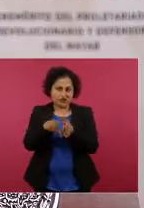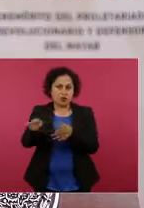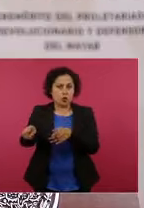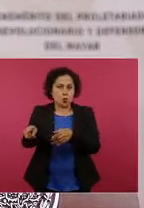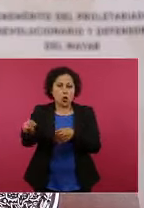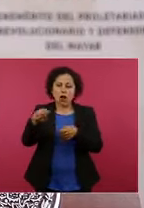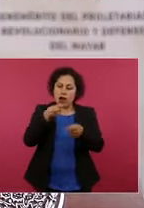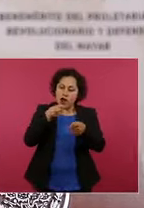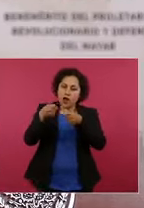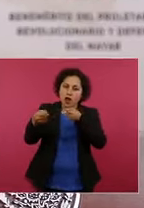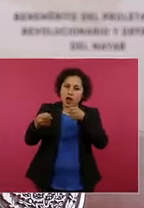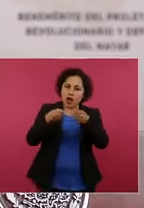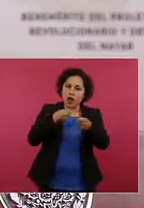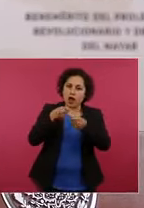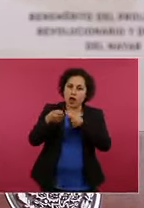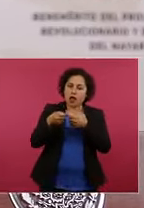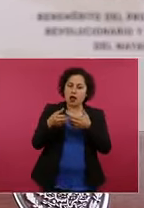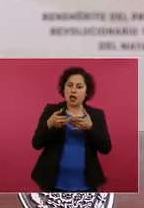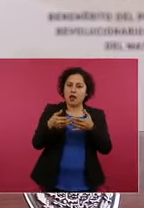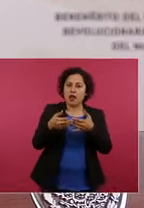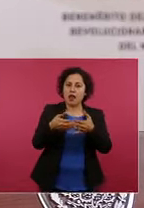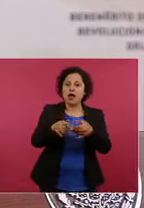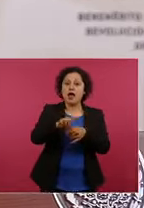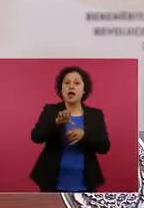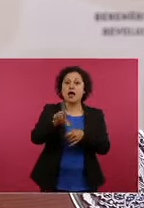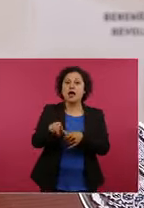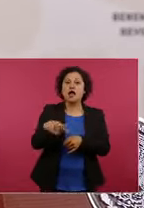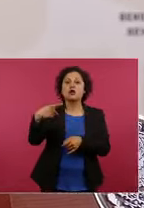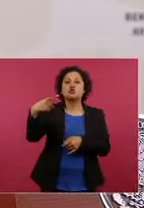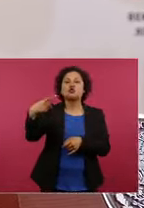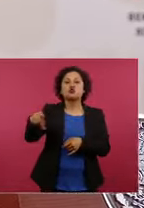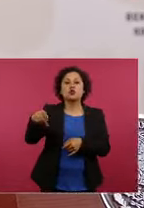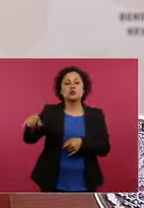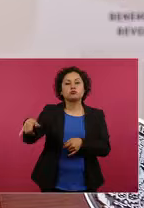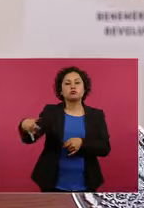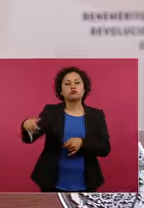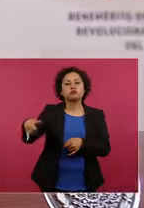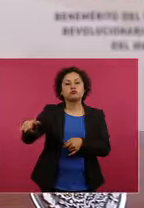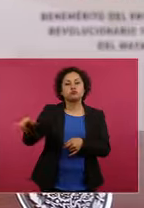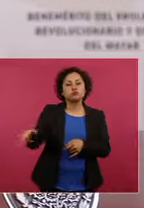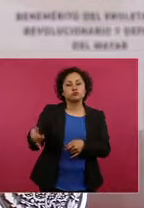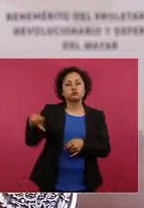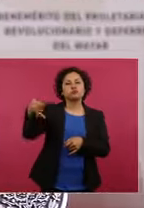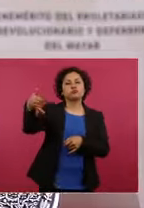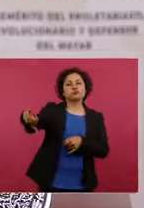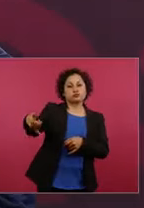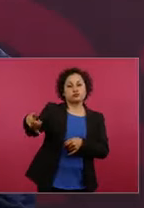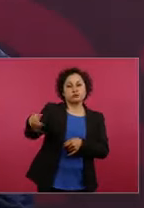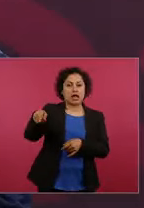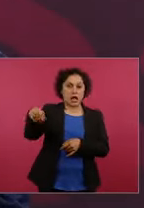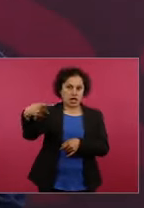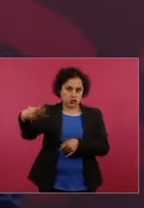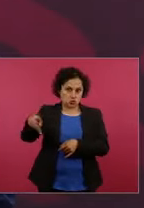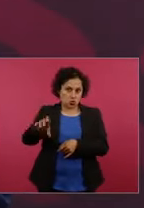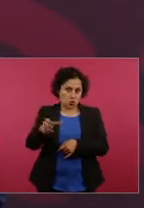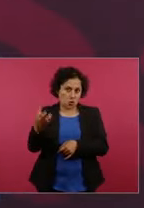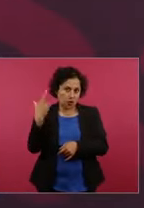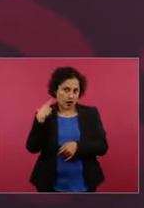y de repente una llamada telefónica del dueño de la radio.